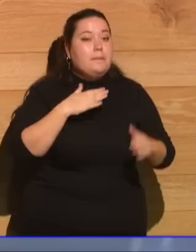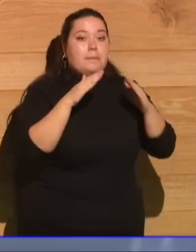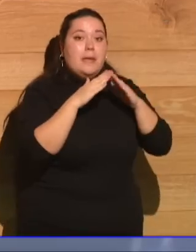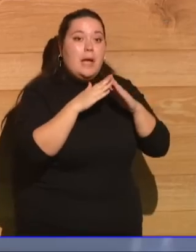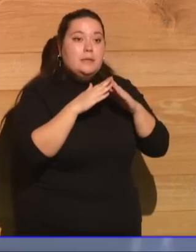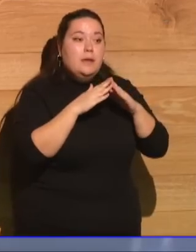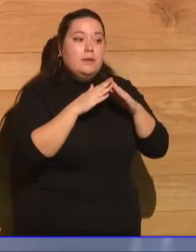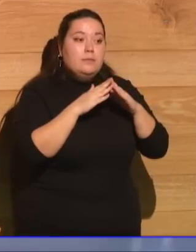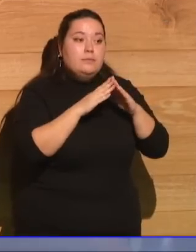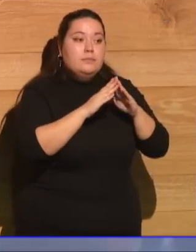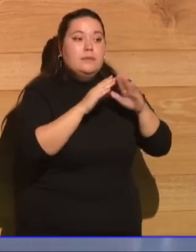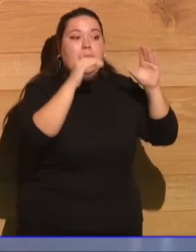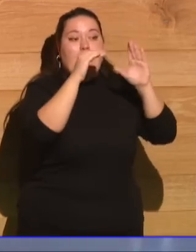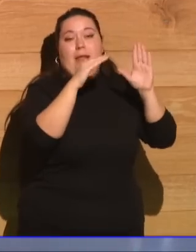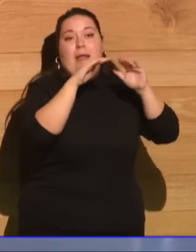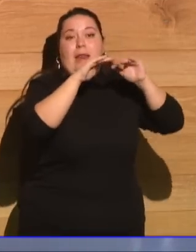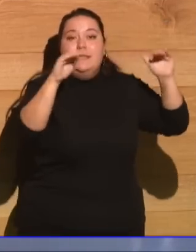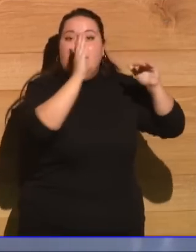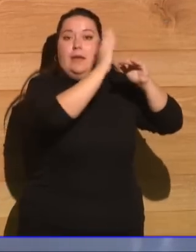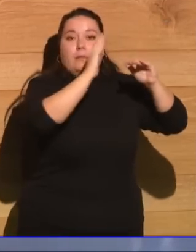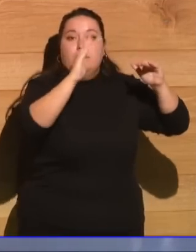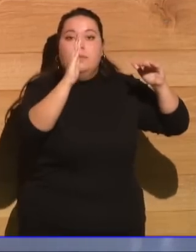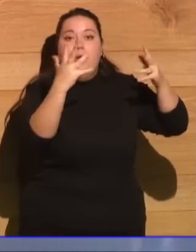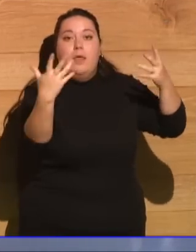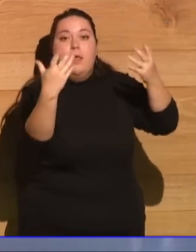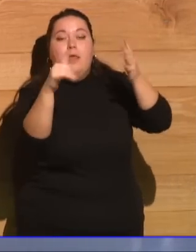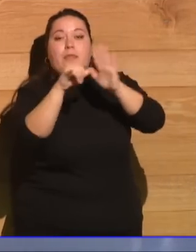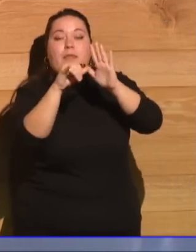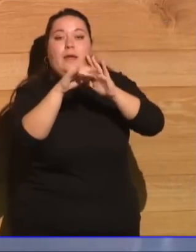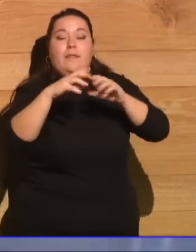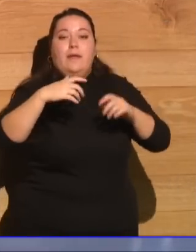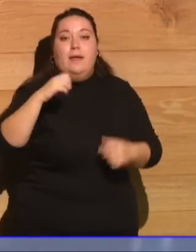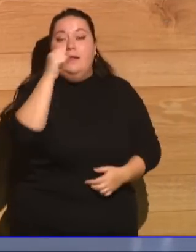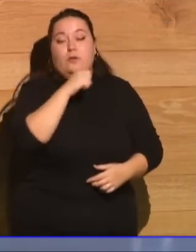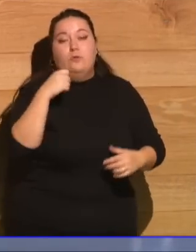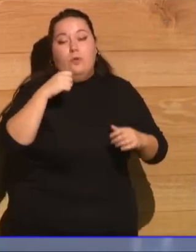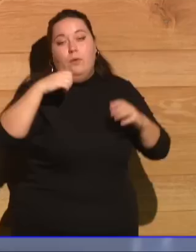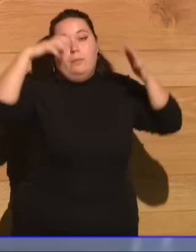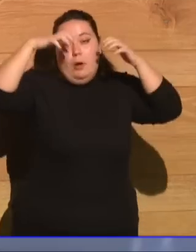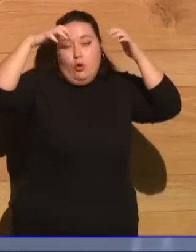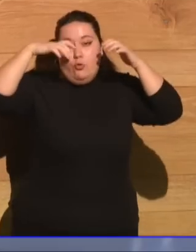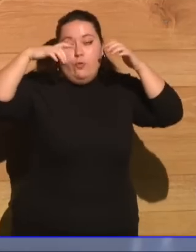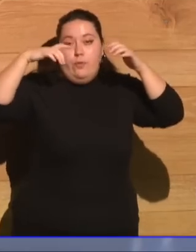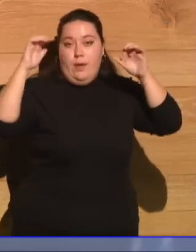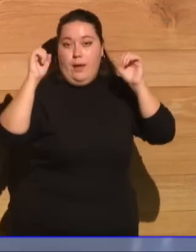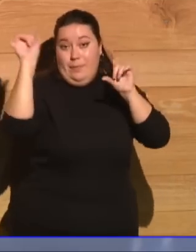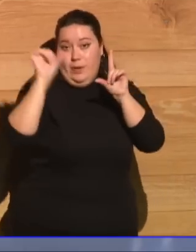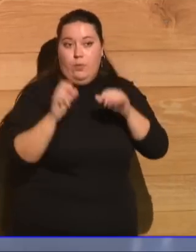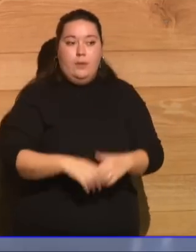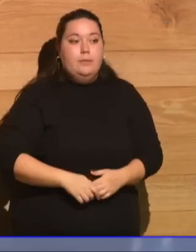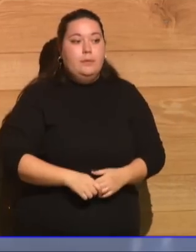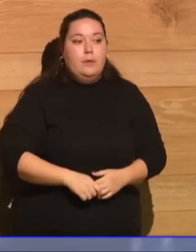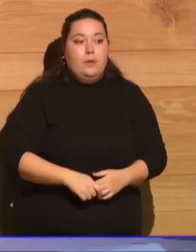está colocado al lado de Cantando bajo la lluvia, ¿vale? Al lado, por CF. Ah, vale, pero